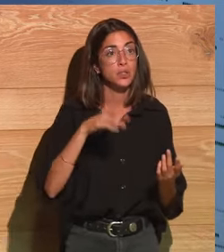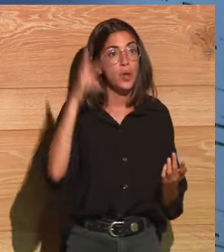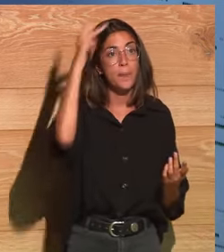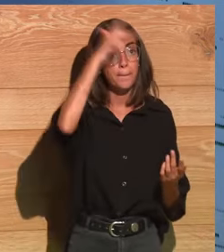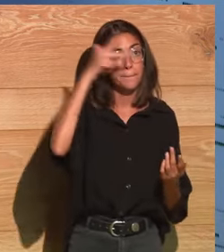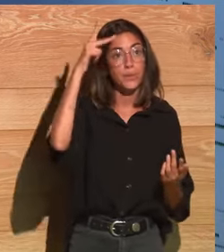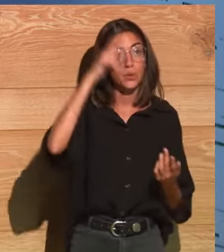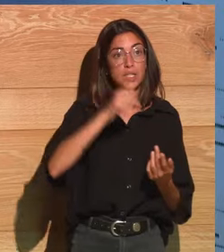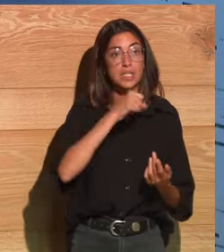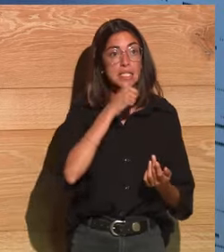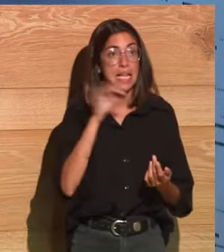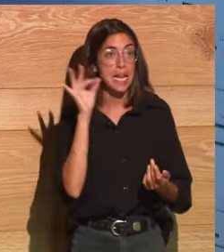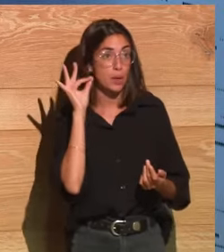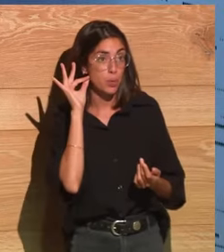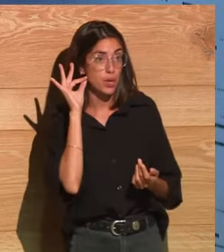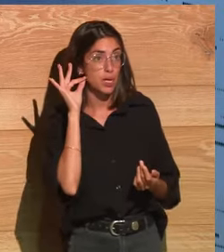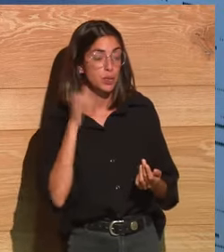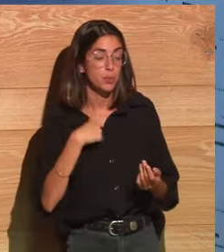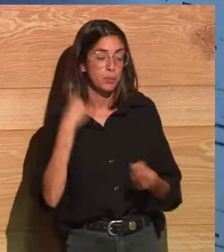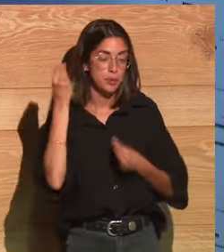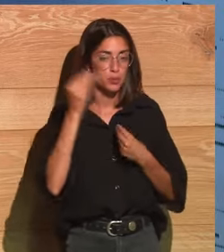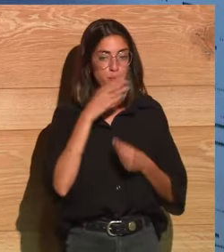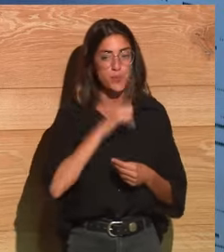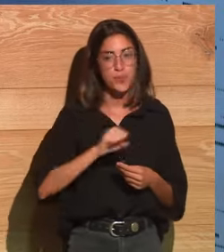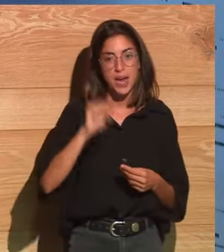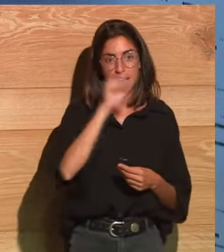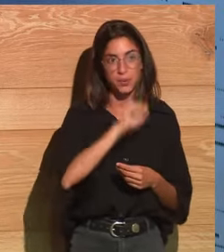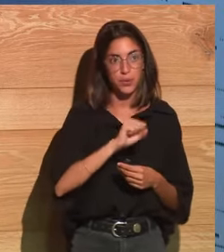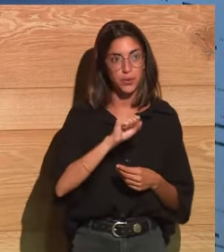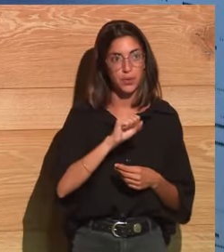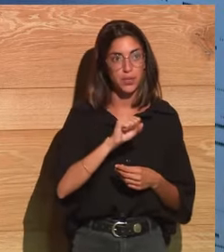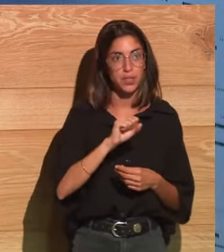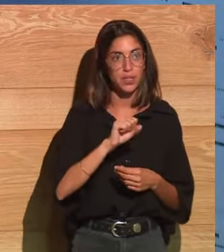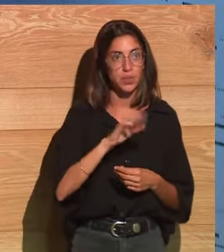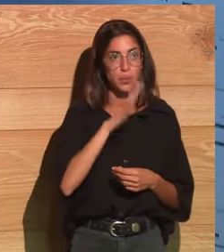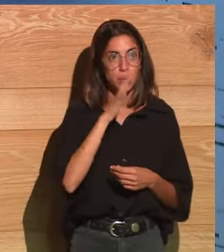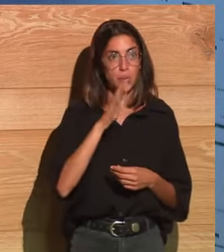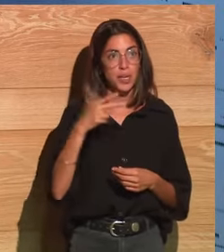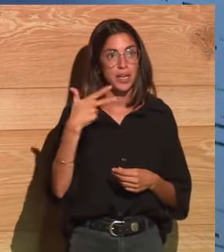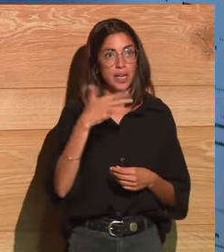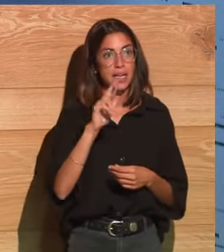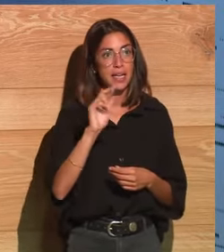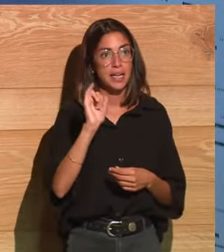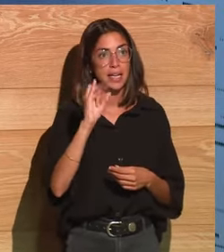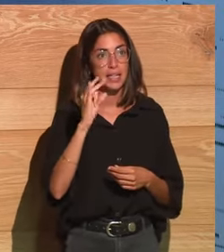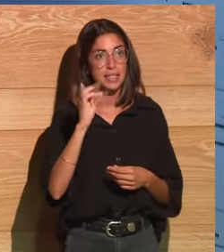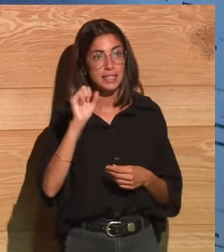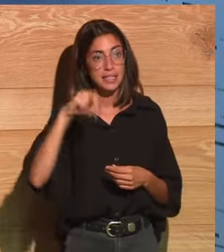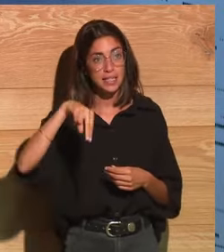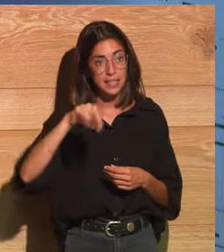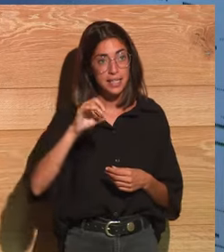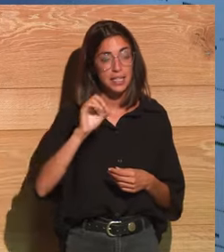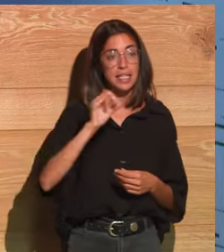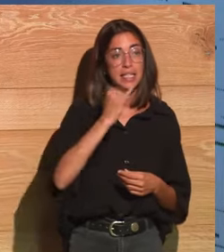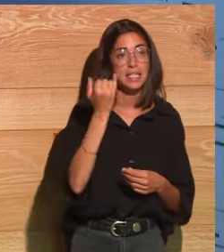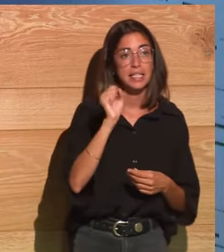y que es una hipótesis maravillosa que ha sido puesta por Christy Hawkes y Anne James O'Connell, que lo que está diciendo es que nuestra